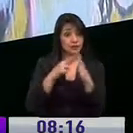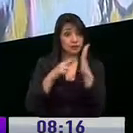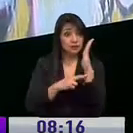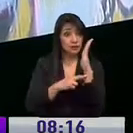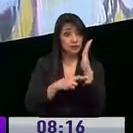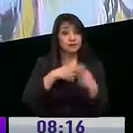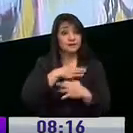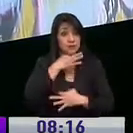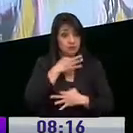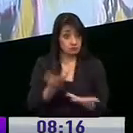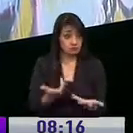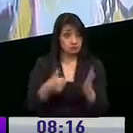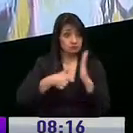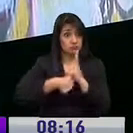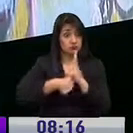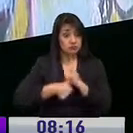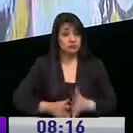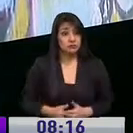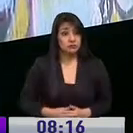hora?